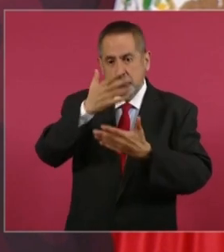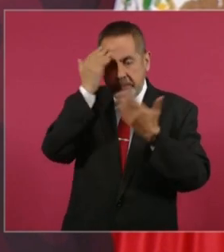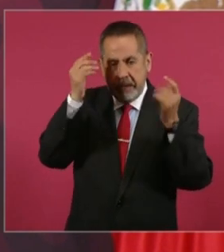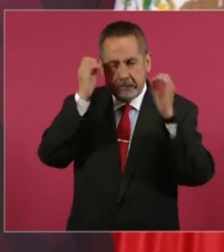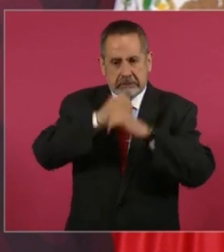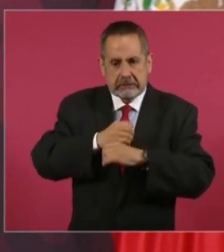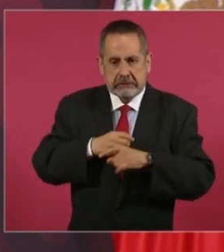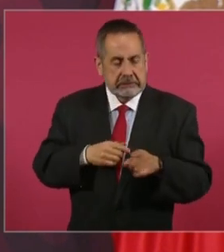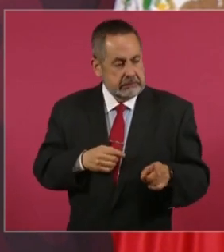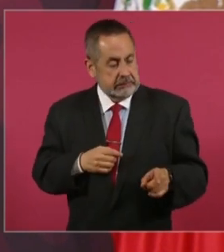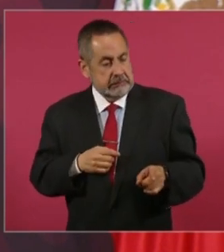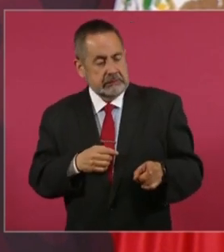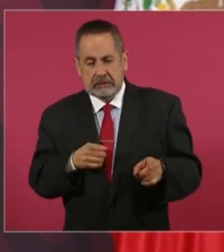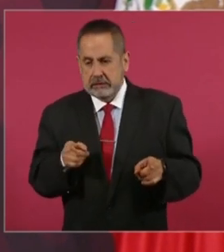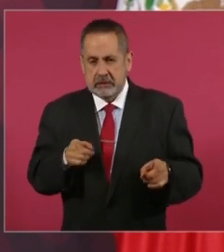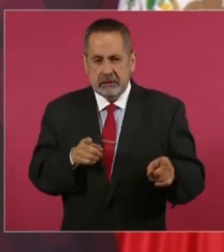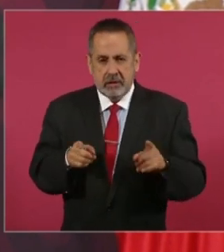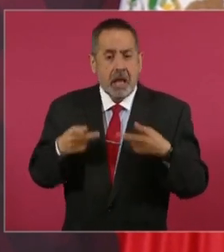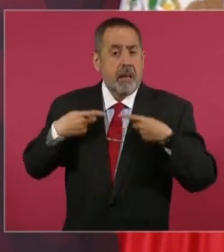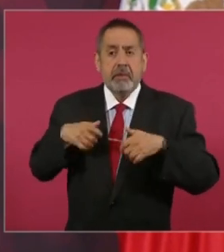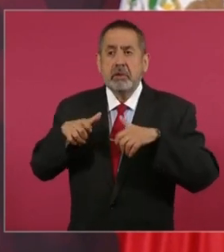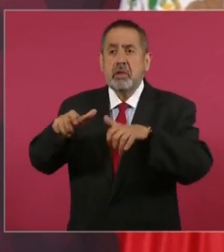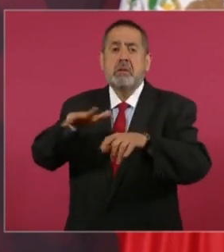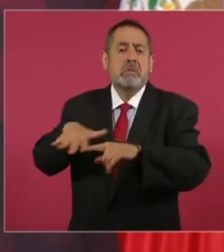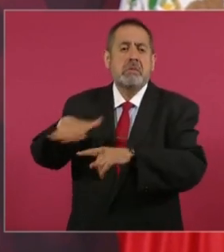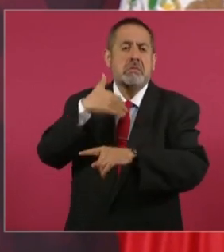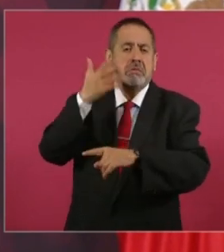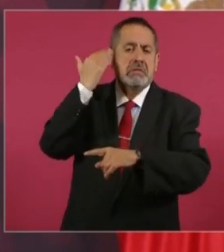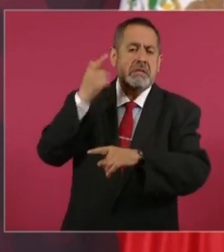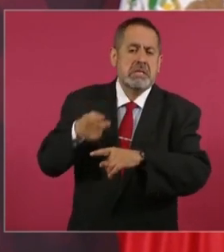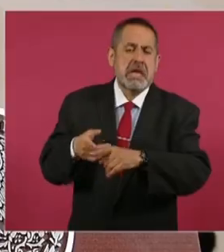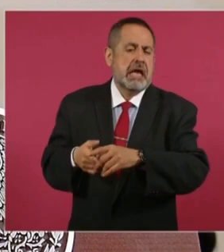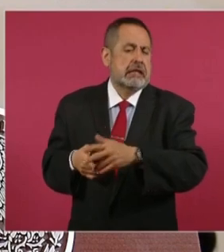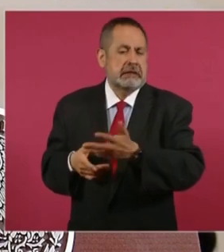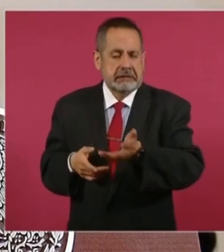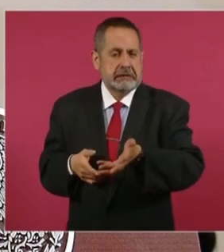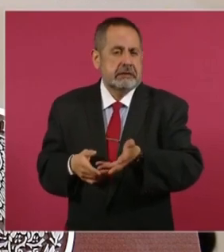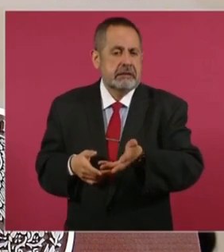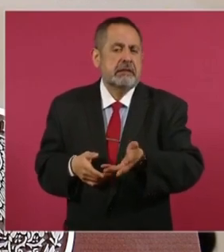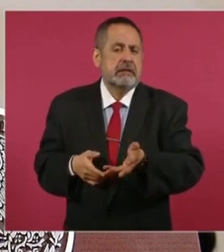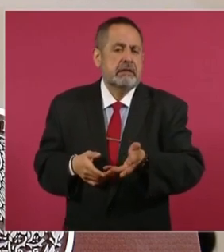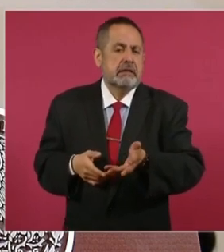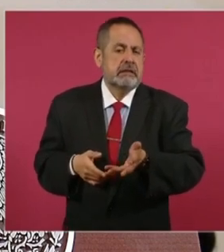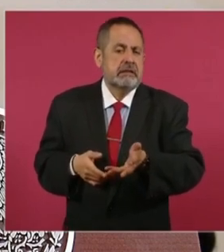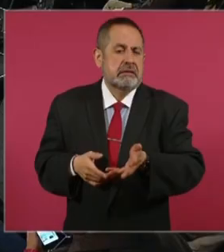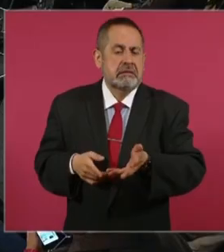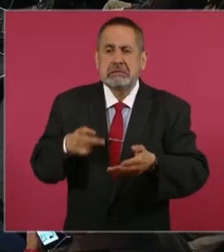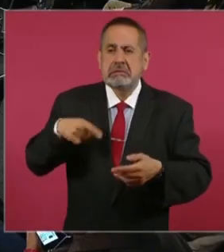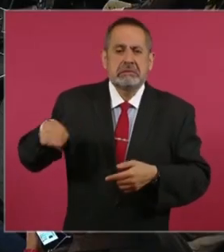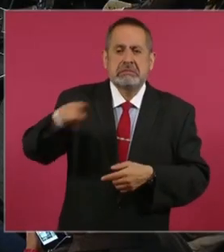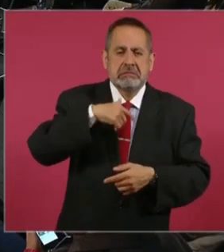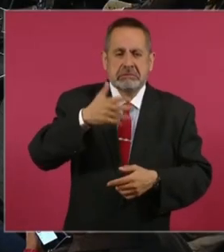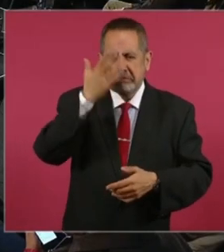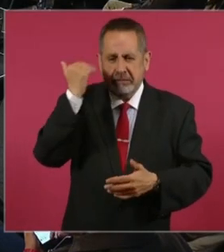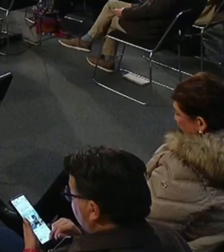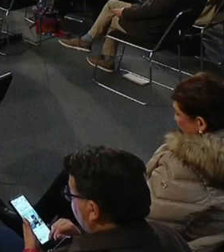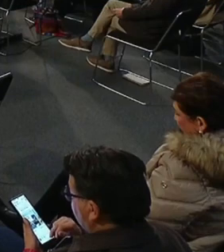y mucho menos la gente, mucho menos,